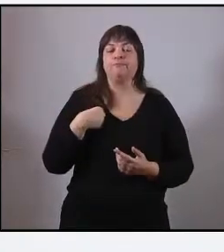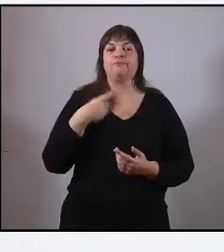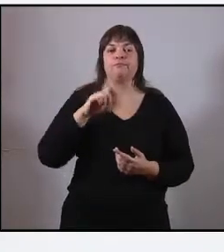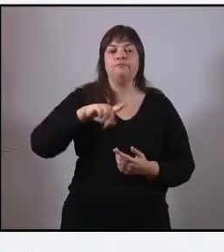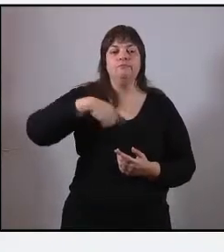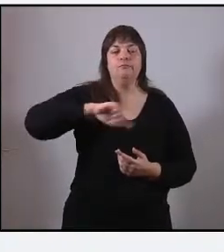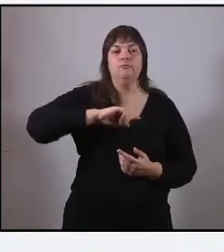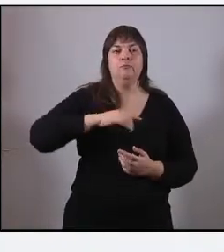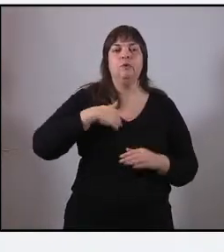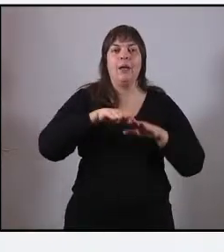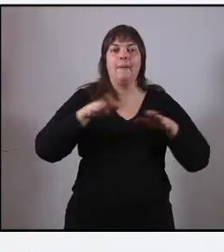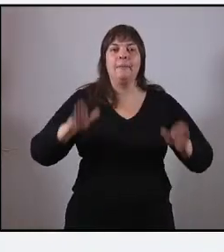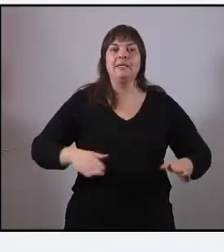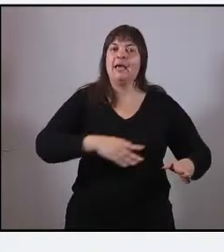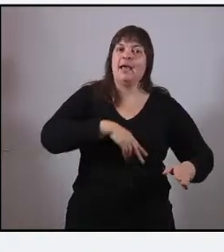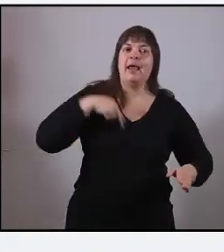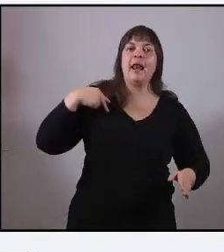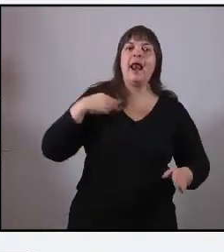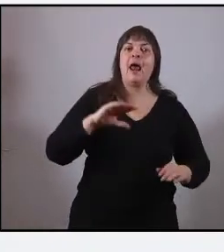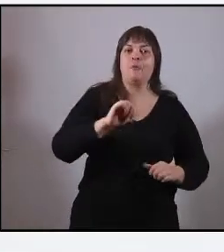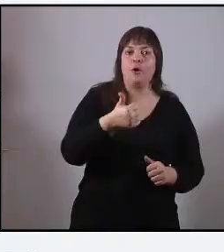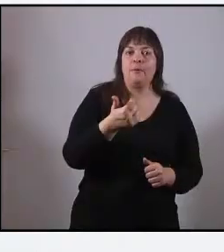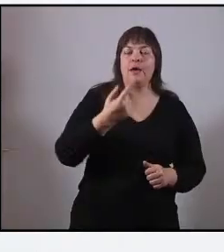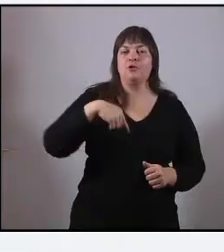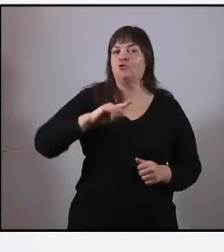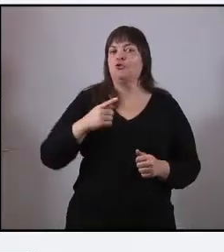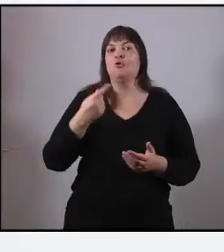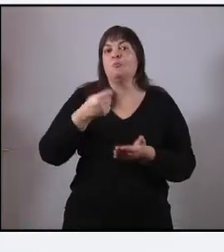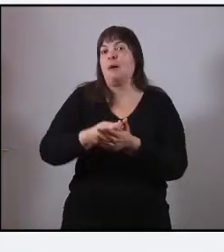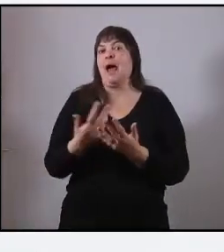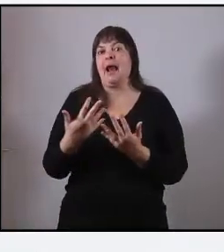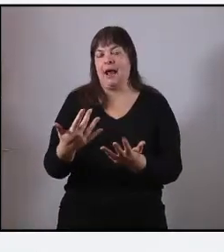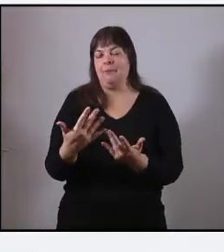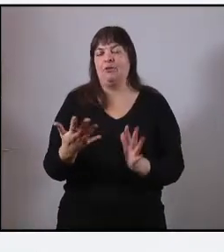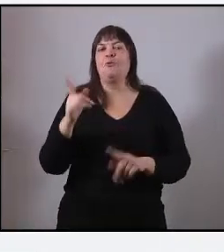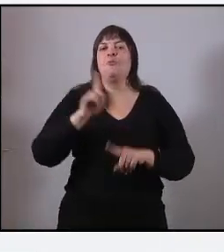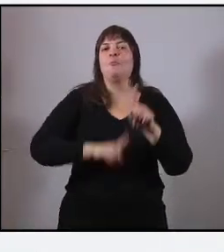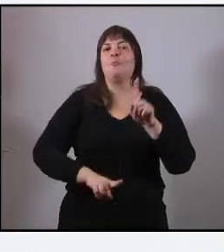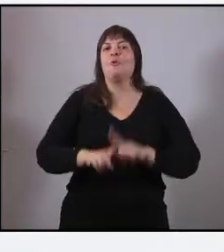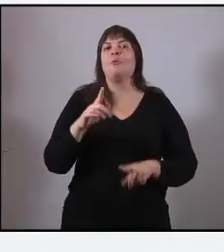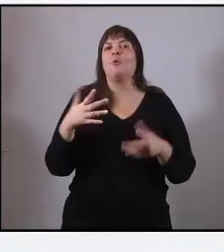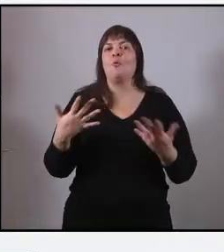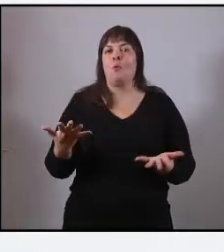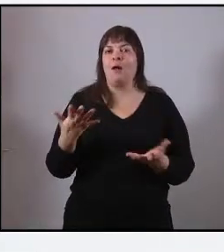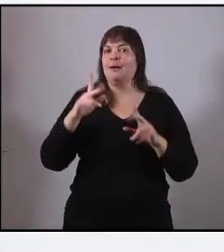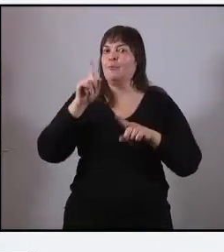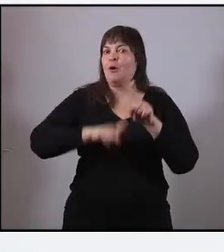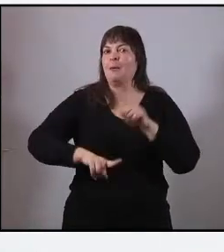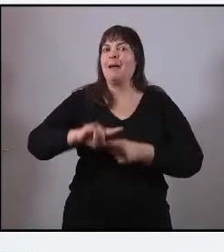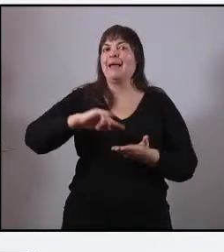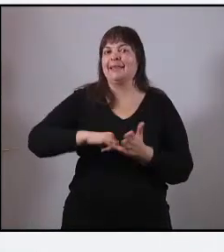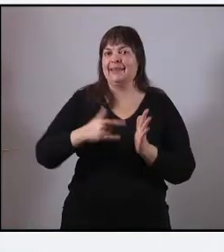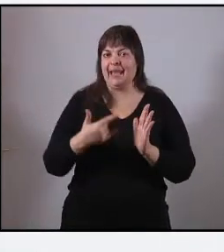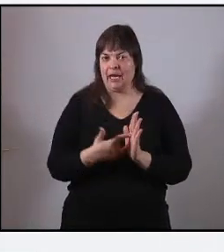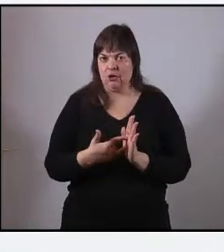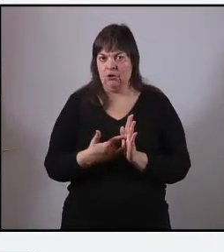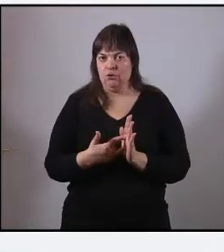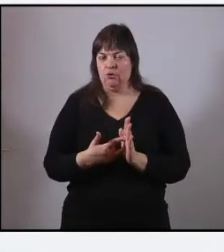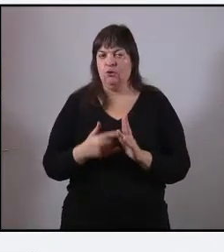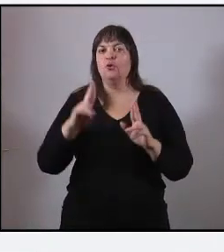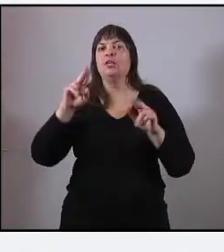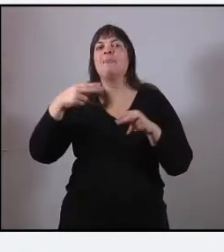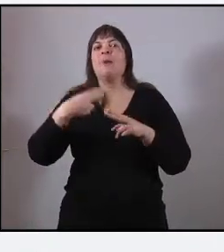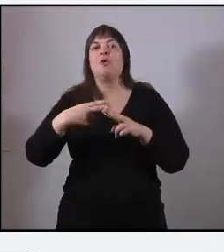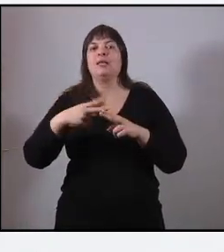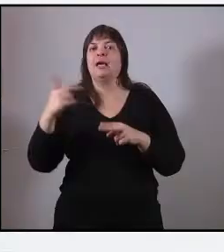aprobado ya en mesa general y queríamos pagarla lo antes posible. El problema es un problema técnico, esto no es una cuestión